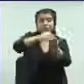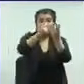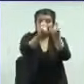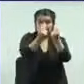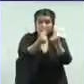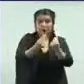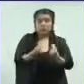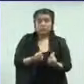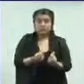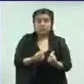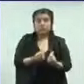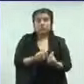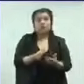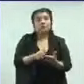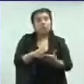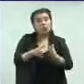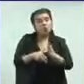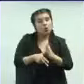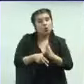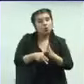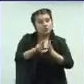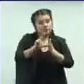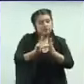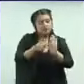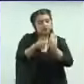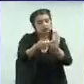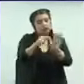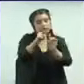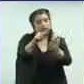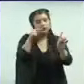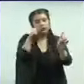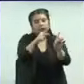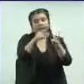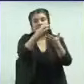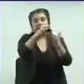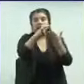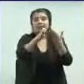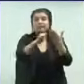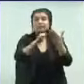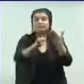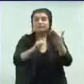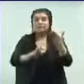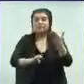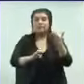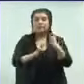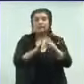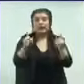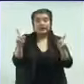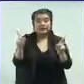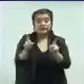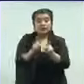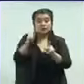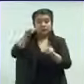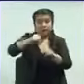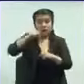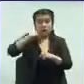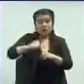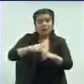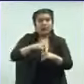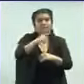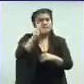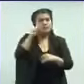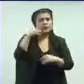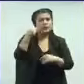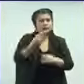presupuesto, vamos nuevamente a enfocarnos en elementos de síntesis en este momento para llamar